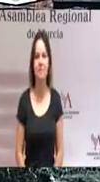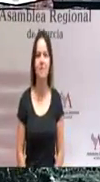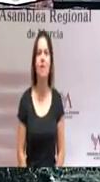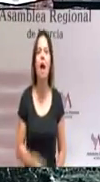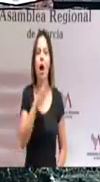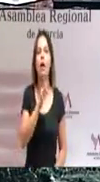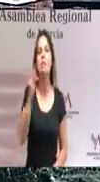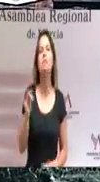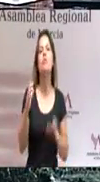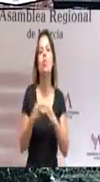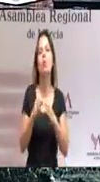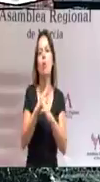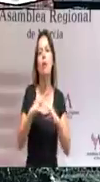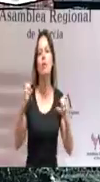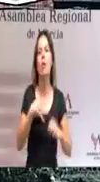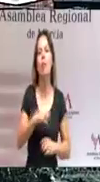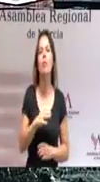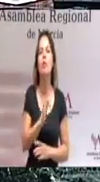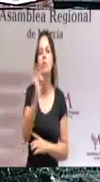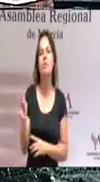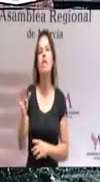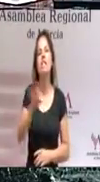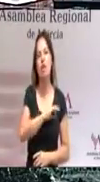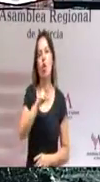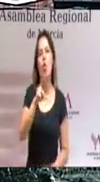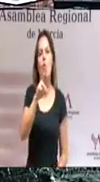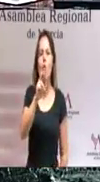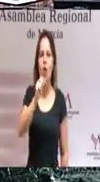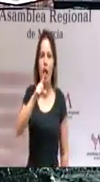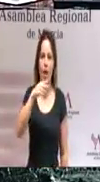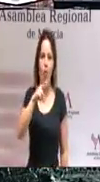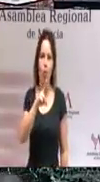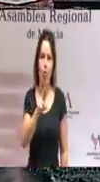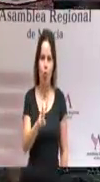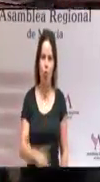Por el Grupo Parlamentario Podemos tiene la palabra el señor Urrarburu.